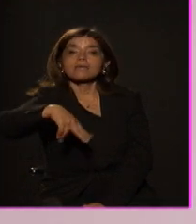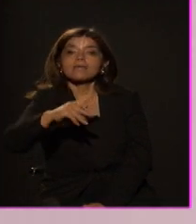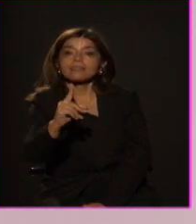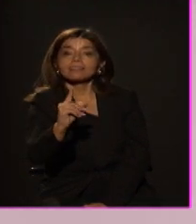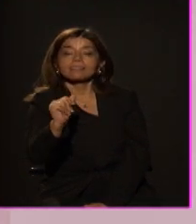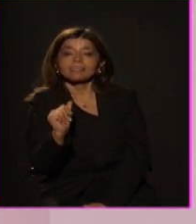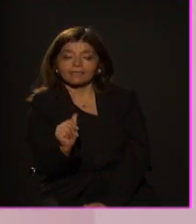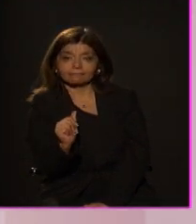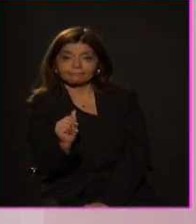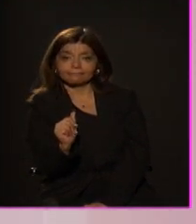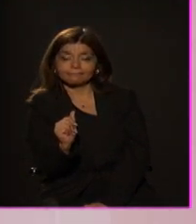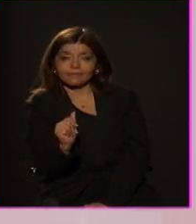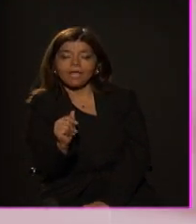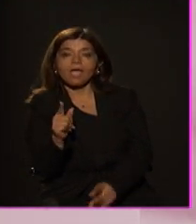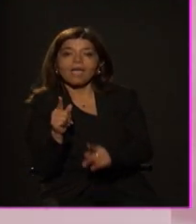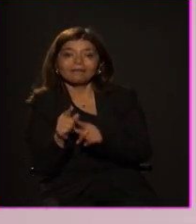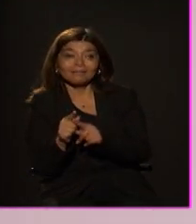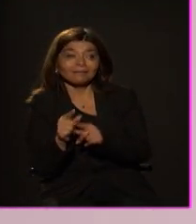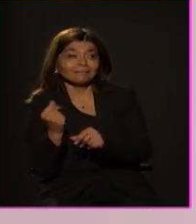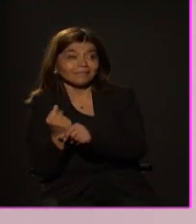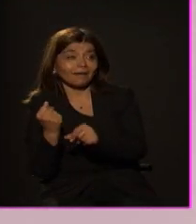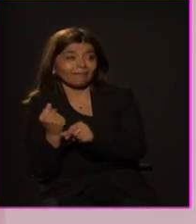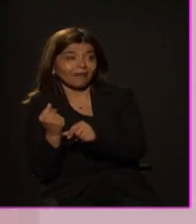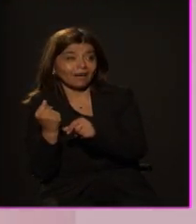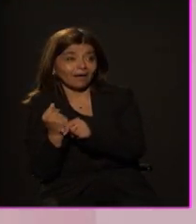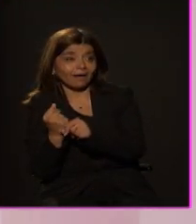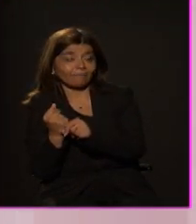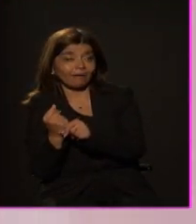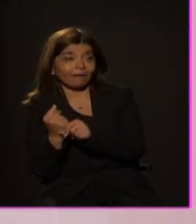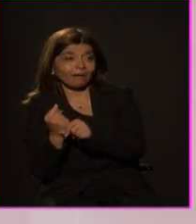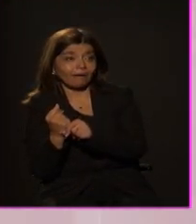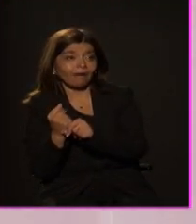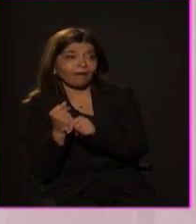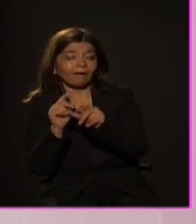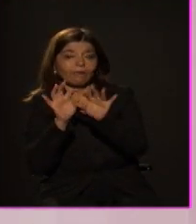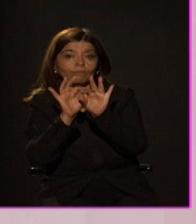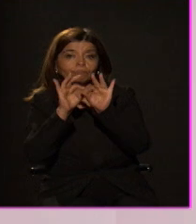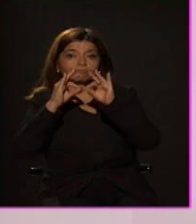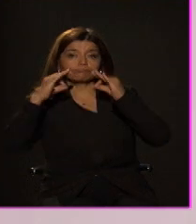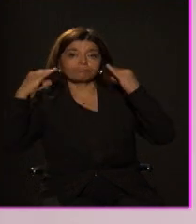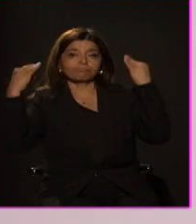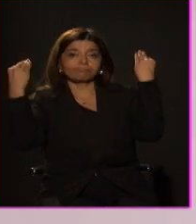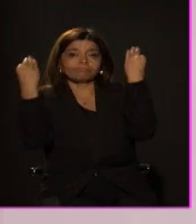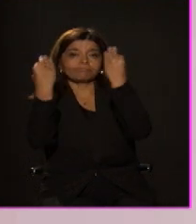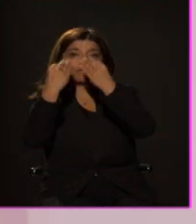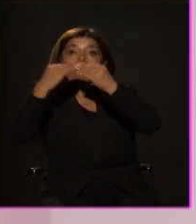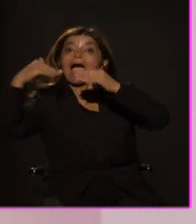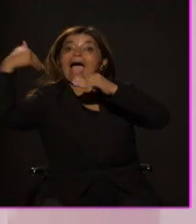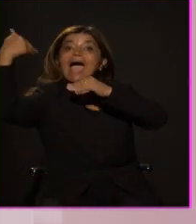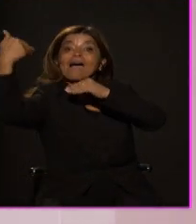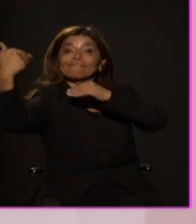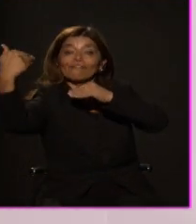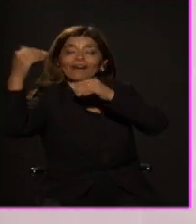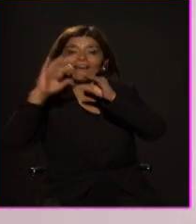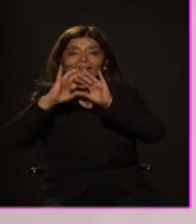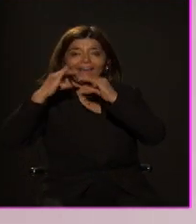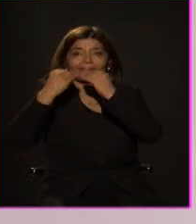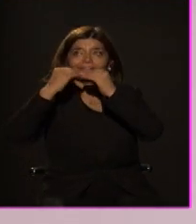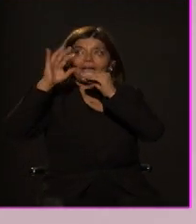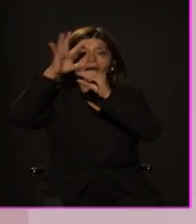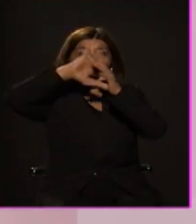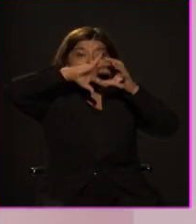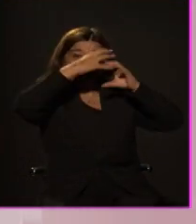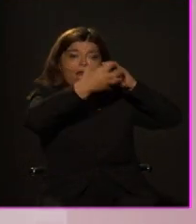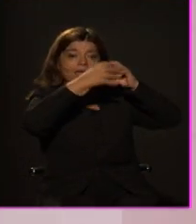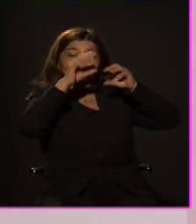de la sonda Voyager. La sonda Voyager básicamente recorrió todo el sistema solar, sigue hoy día afuera del sistema solar, y ella estaba a cargo